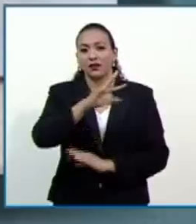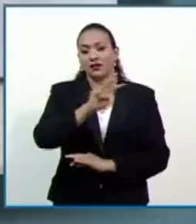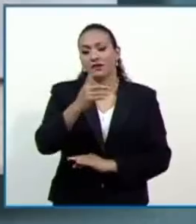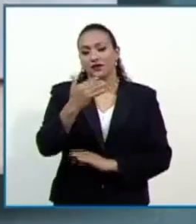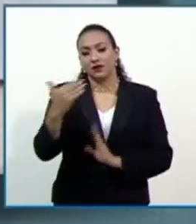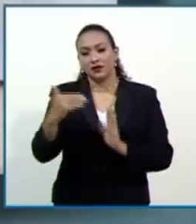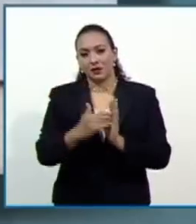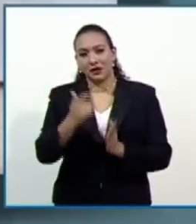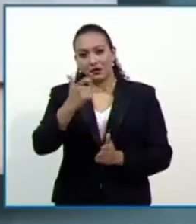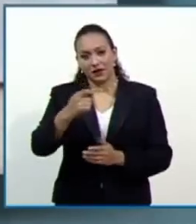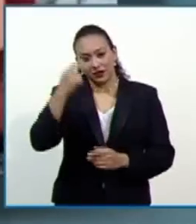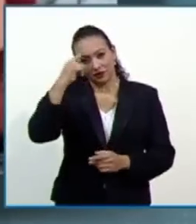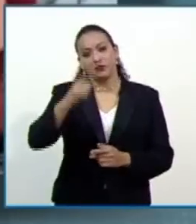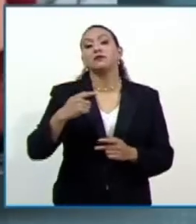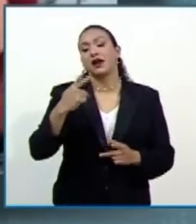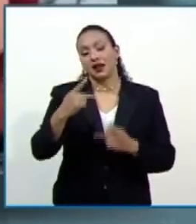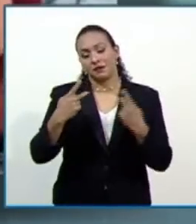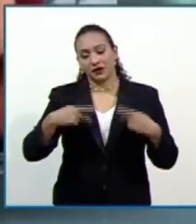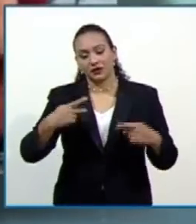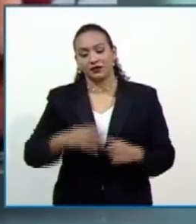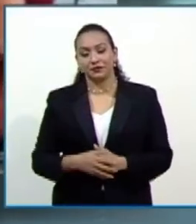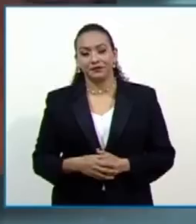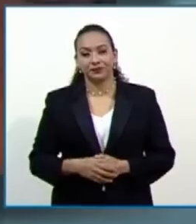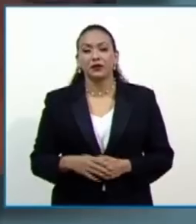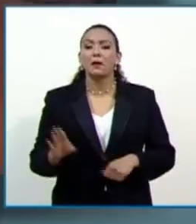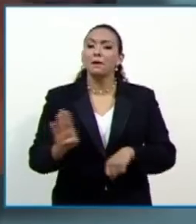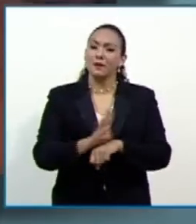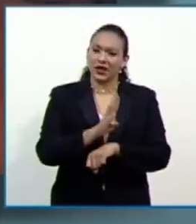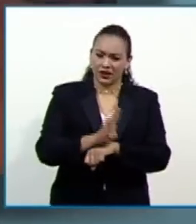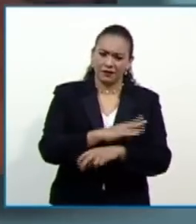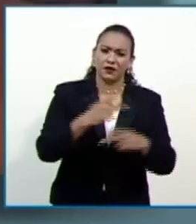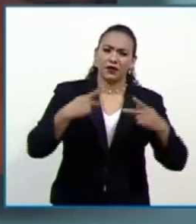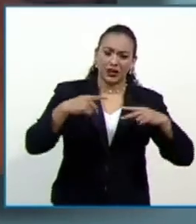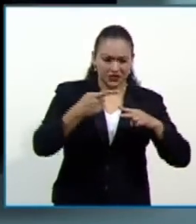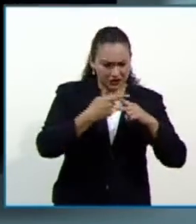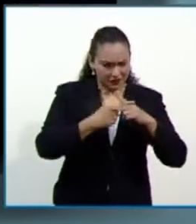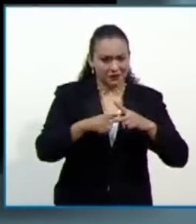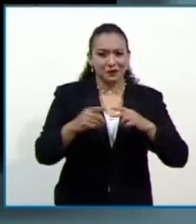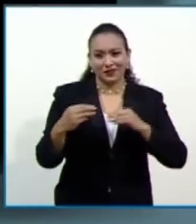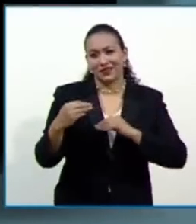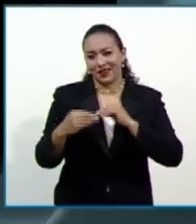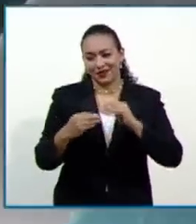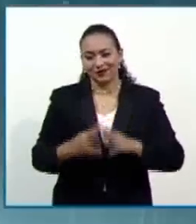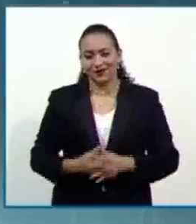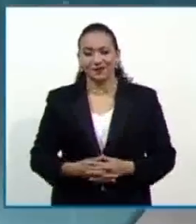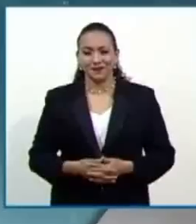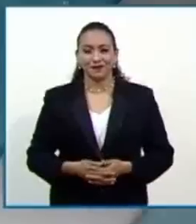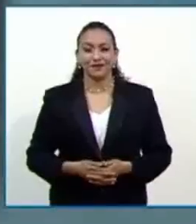1.303.650.000 pesos en prestaciones económicas, en beneficio de las personas que iniciaron las controversias.